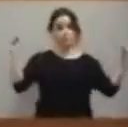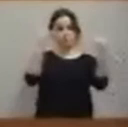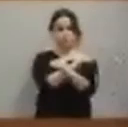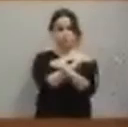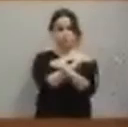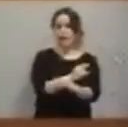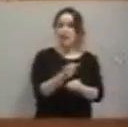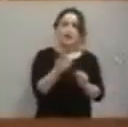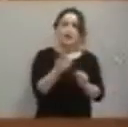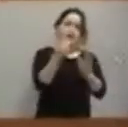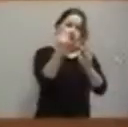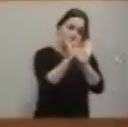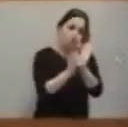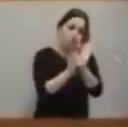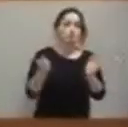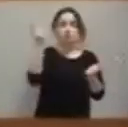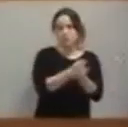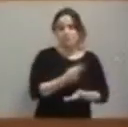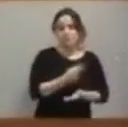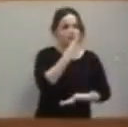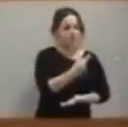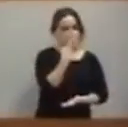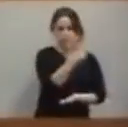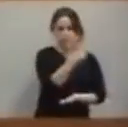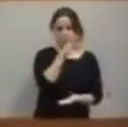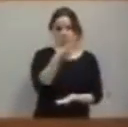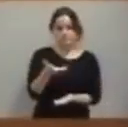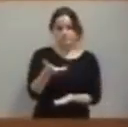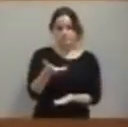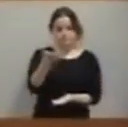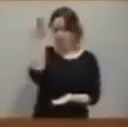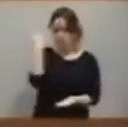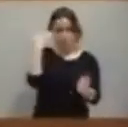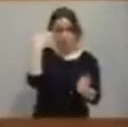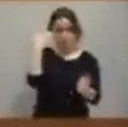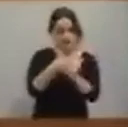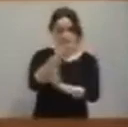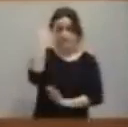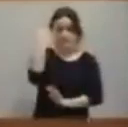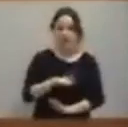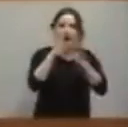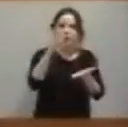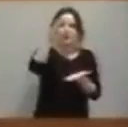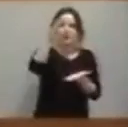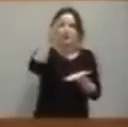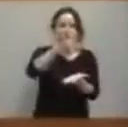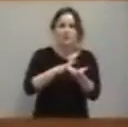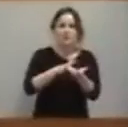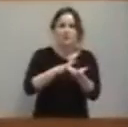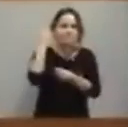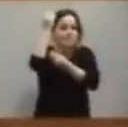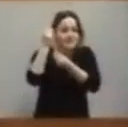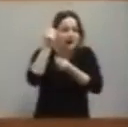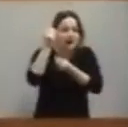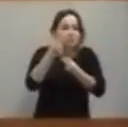di aquel día con los datos de 31 de diciembre del 2011. Y tenemos que plantearnos qué vamos a hacer, qué solución dar a